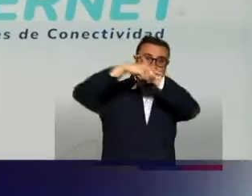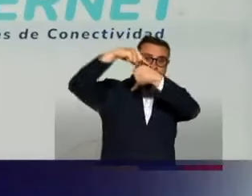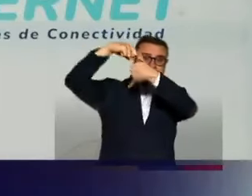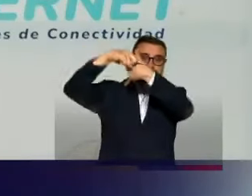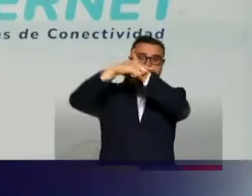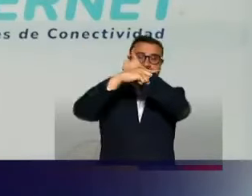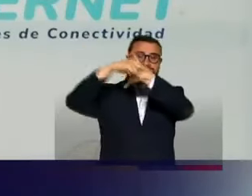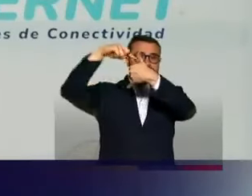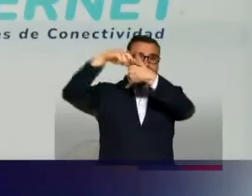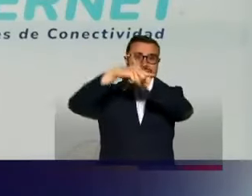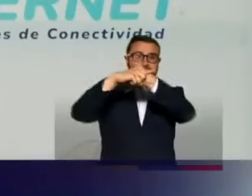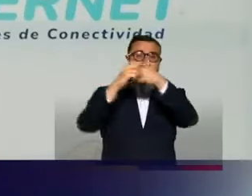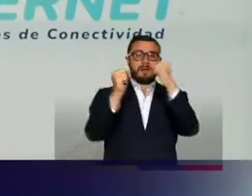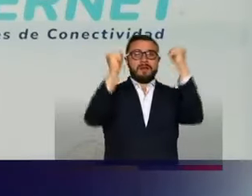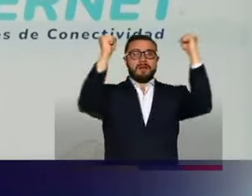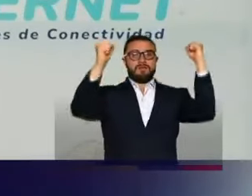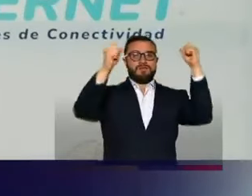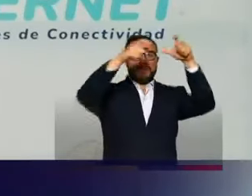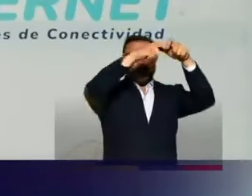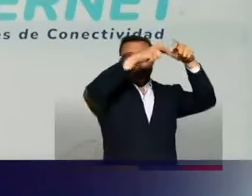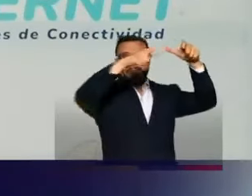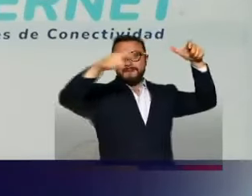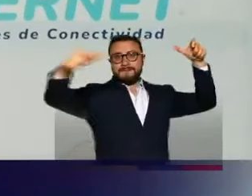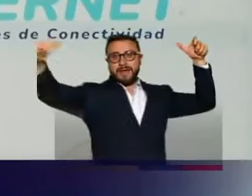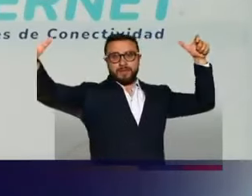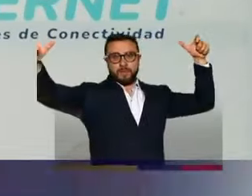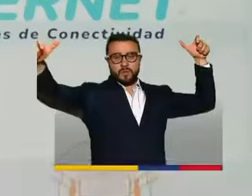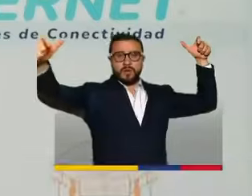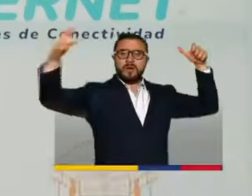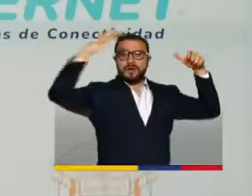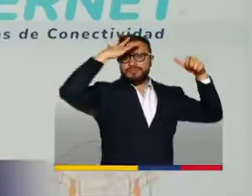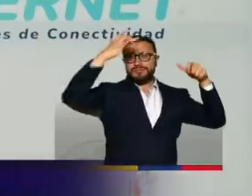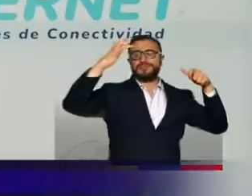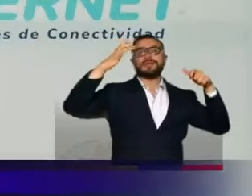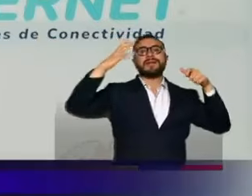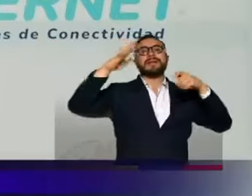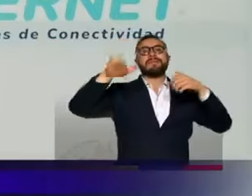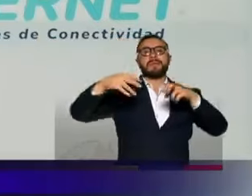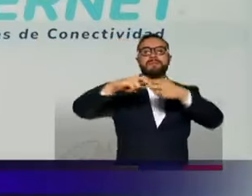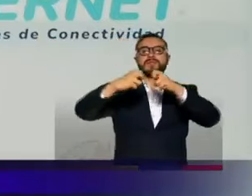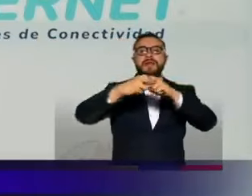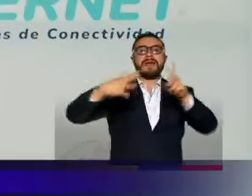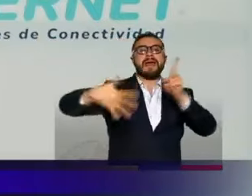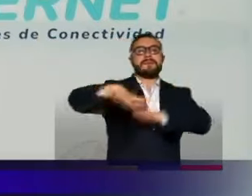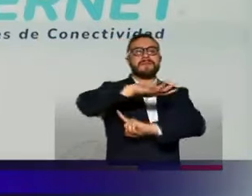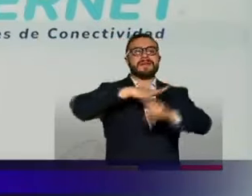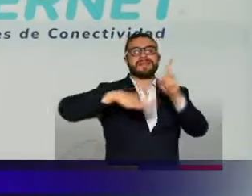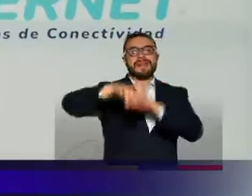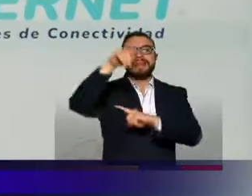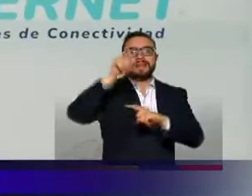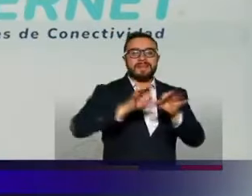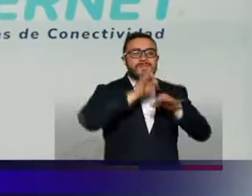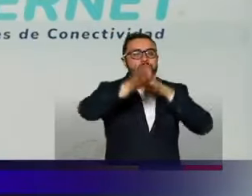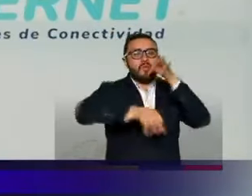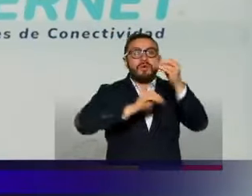que es elevado, porque si no tendría problemas ambientales en una selva que hay que cuidar.